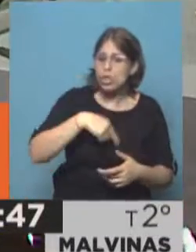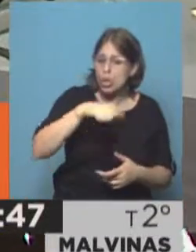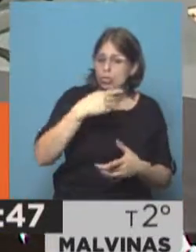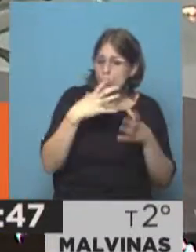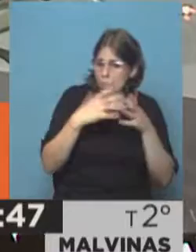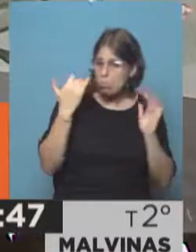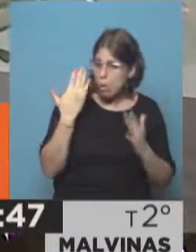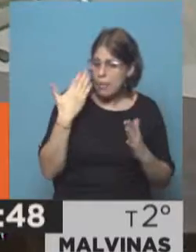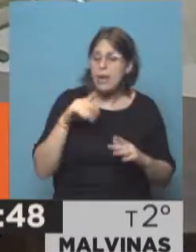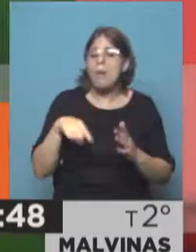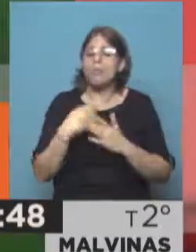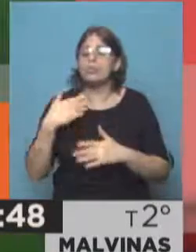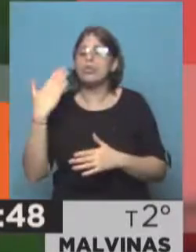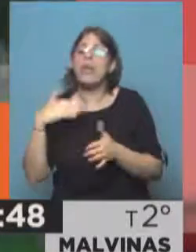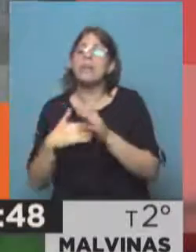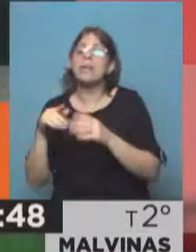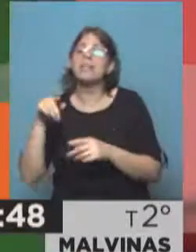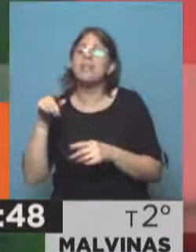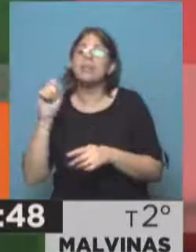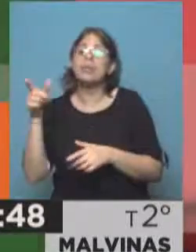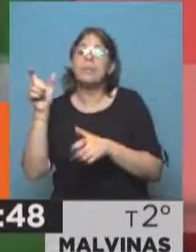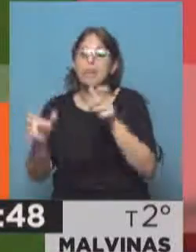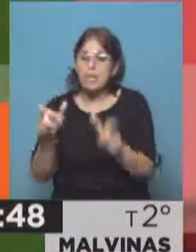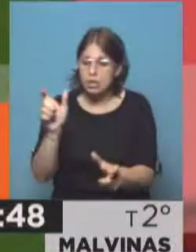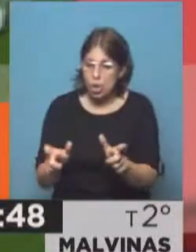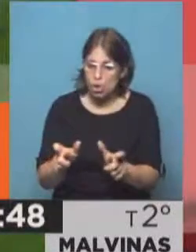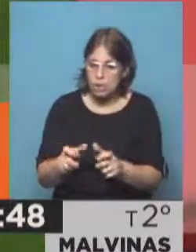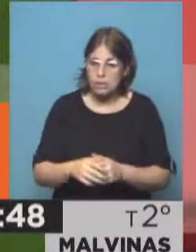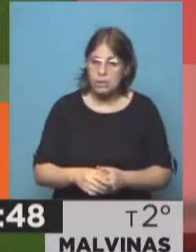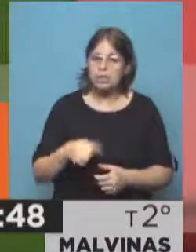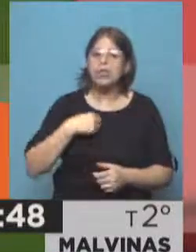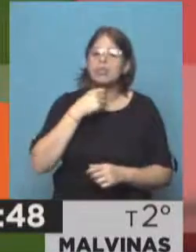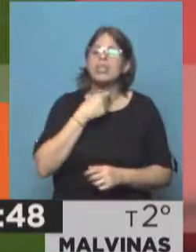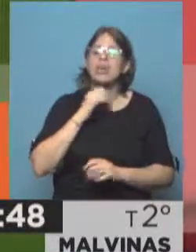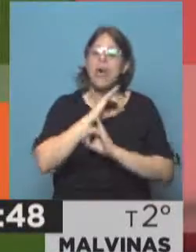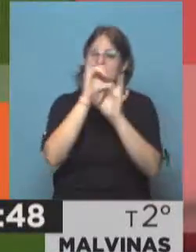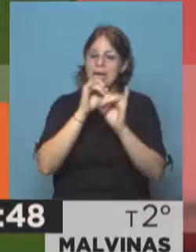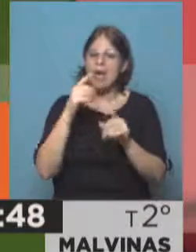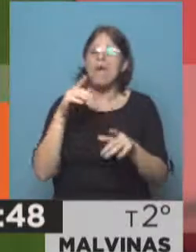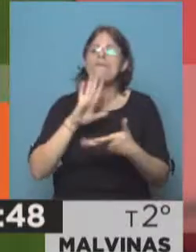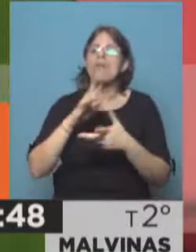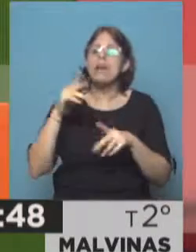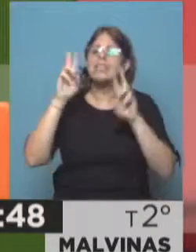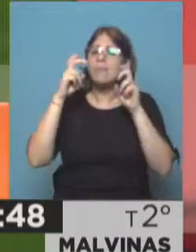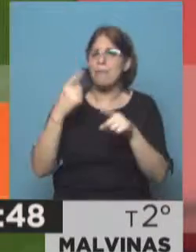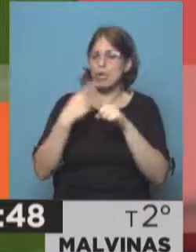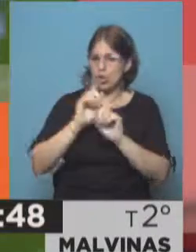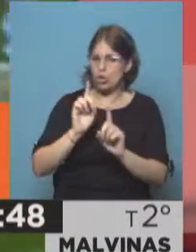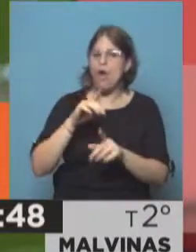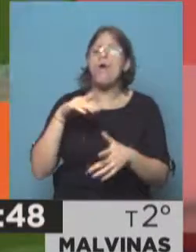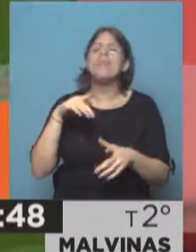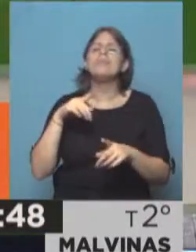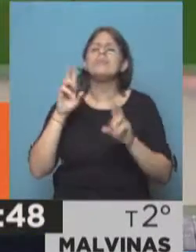hacen? Depende de la casa, depende de la gente que hoy está. Y quiero hacer una aclaración, esto no es político, esto es una cuestión de necesidad. Esto